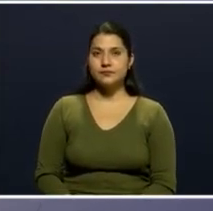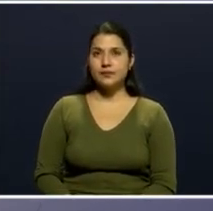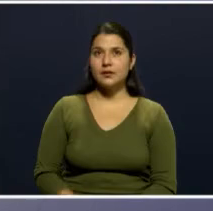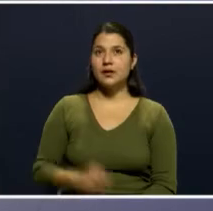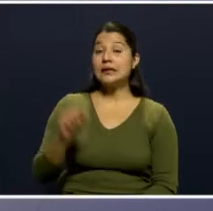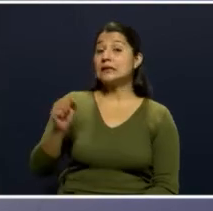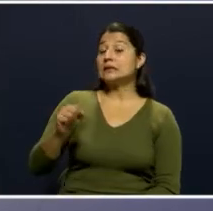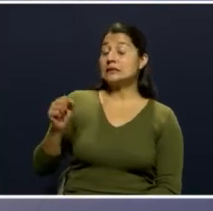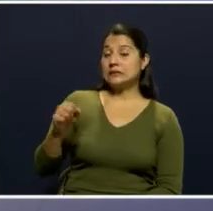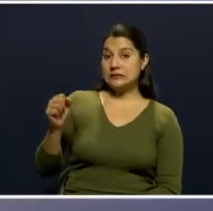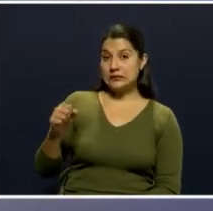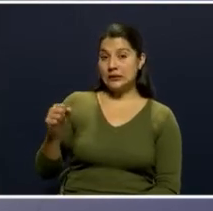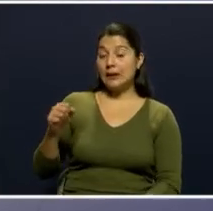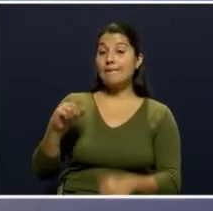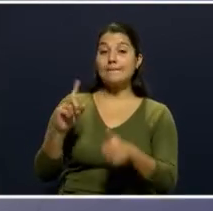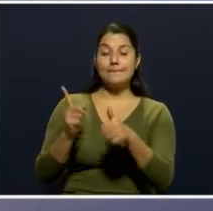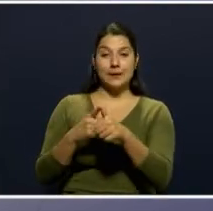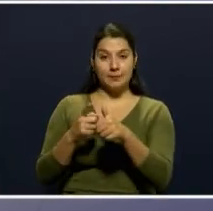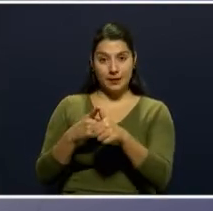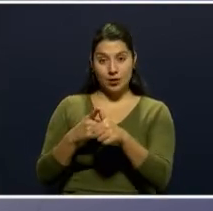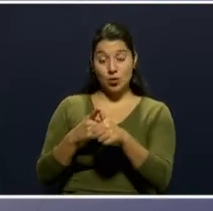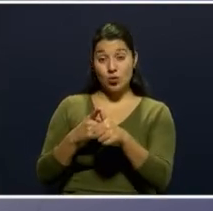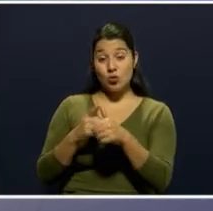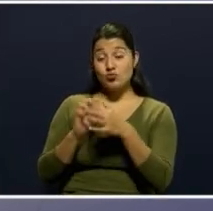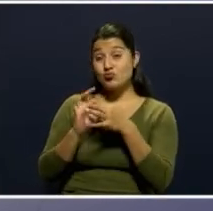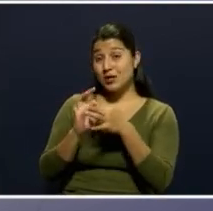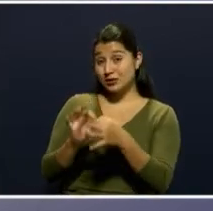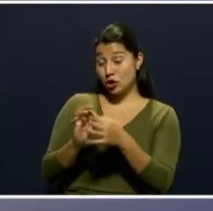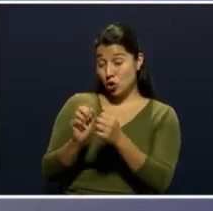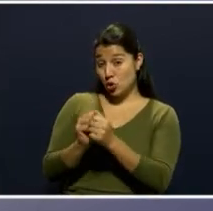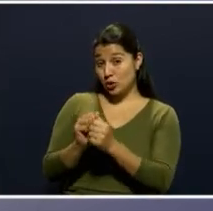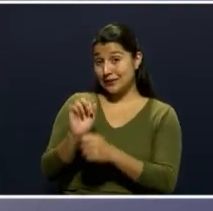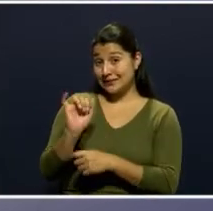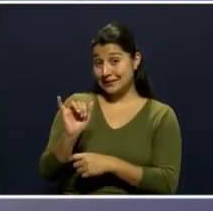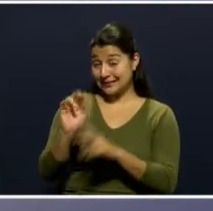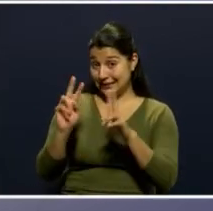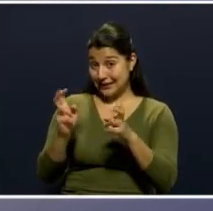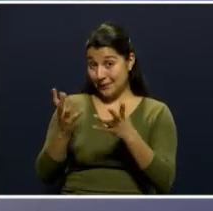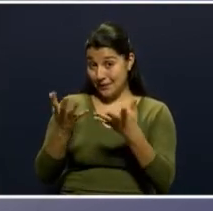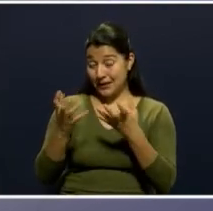Sí, efectivamente, primero, sobre esa línea, mencionar